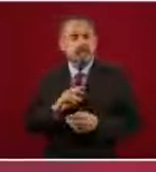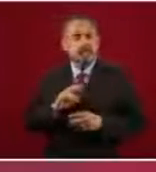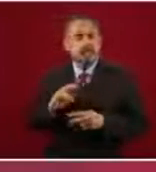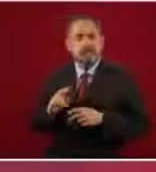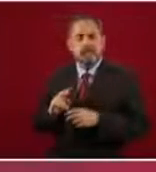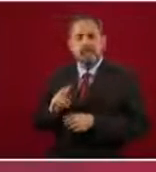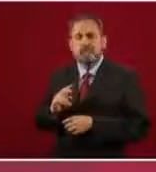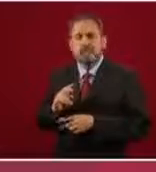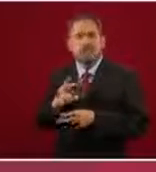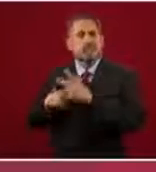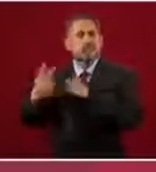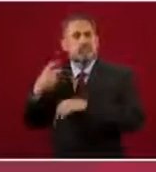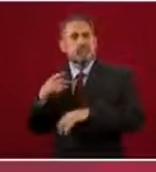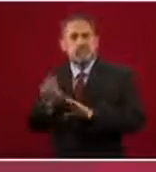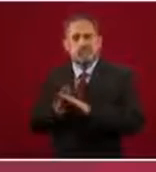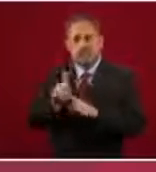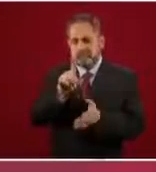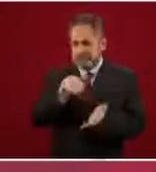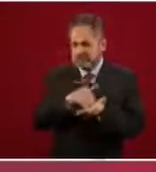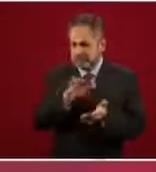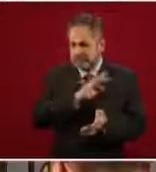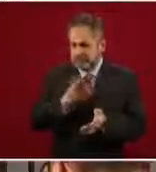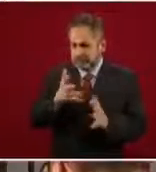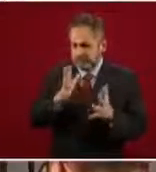sí, como 1,000